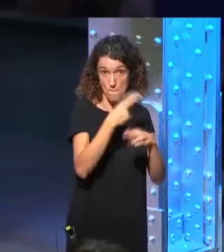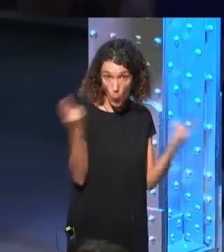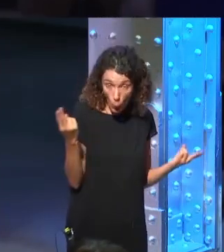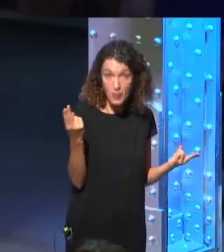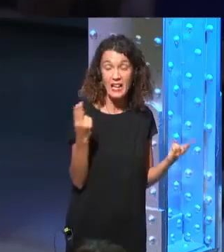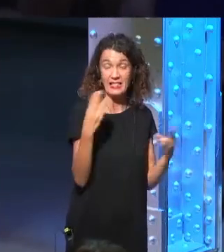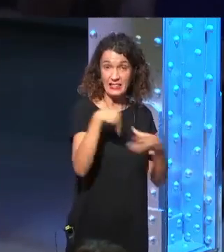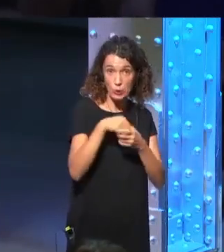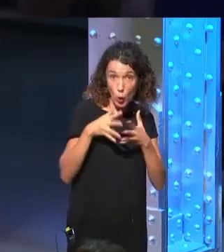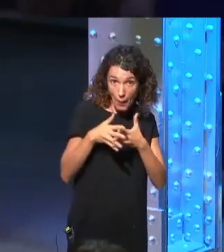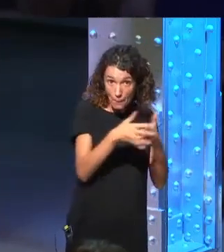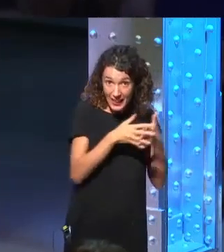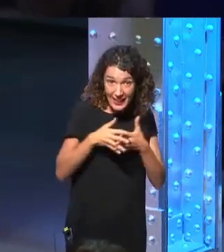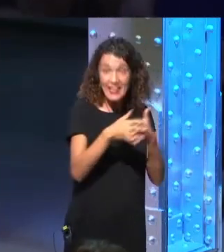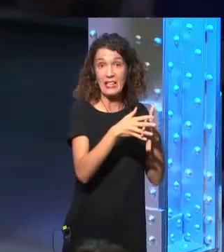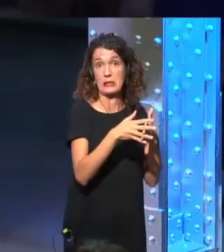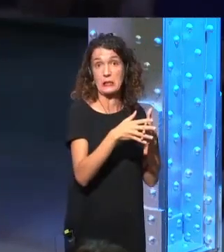en público en América,